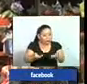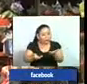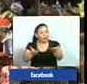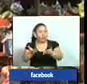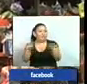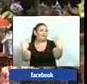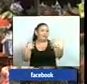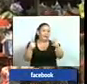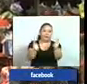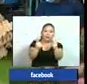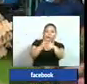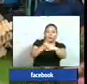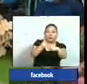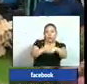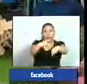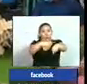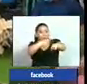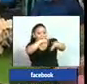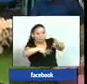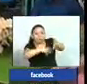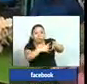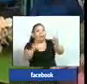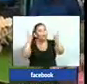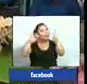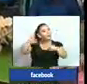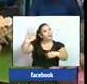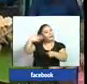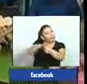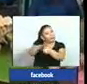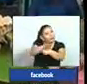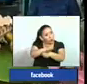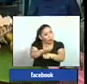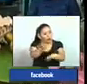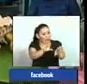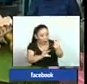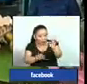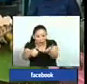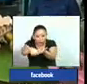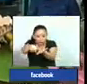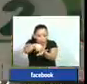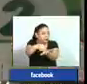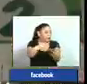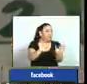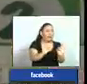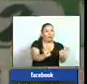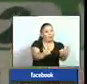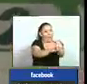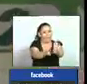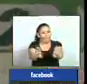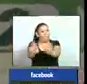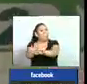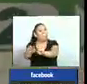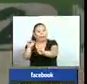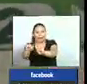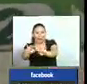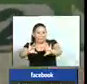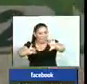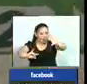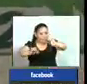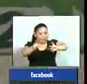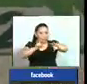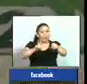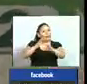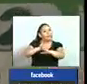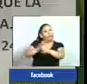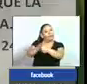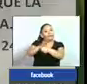modificaciones de horarios durante la pandemia y en algunos municipios fueron cerrados de manera temporal para prevenir focos de contagios por